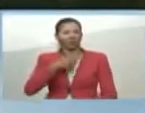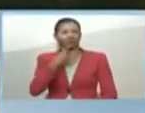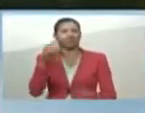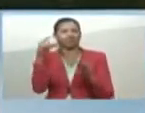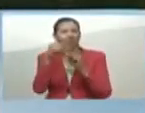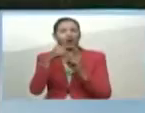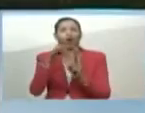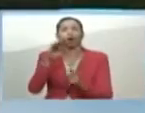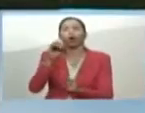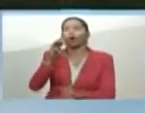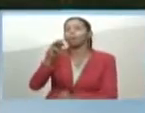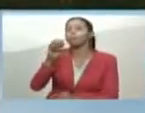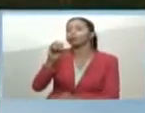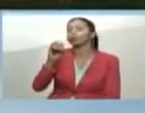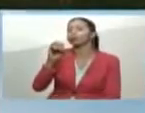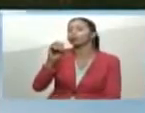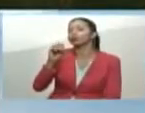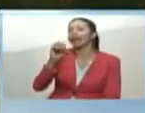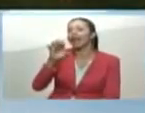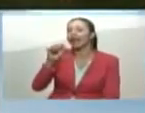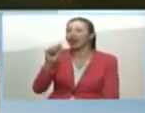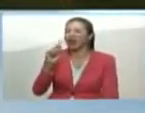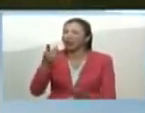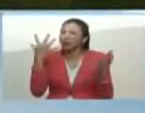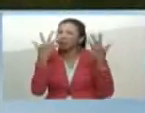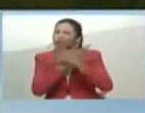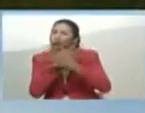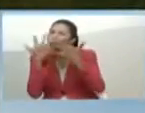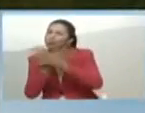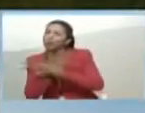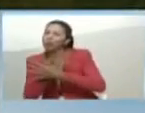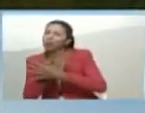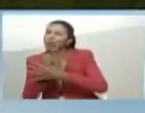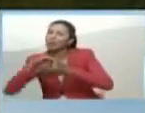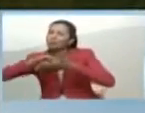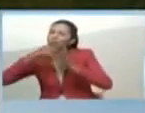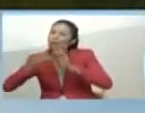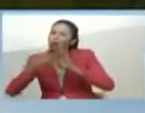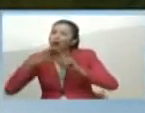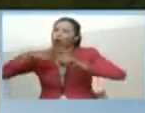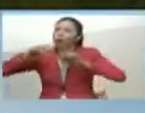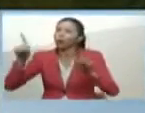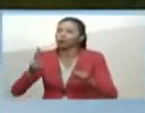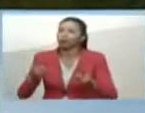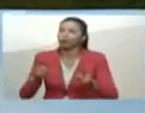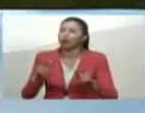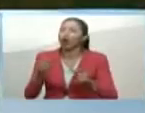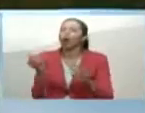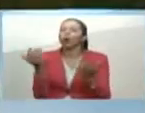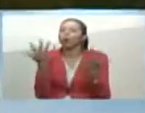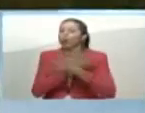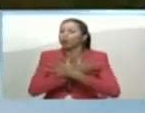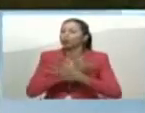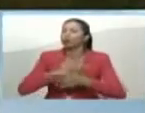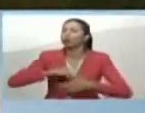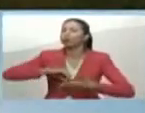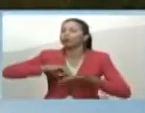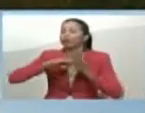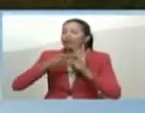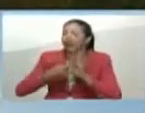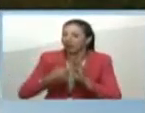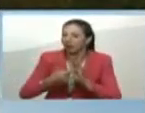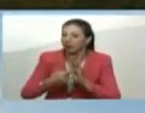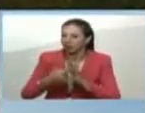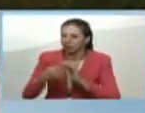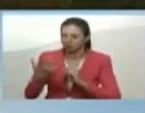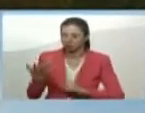Y que alguna parte del pueblo se confundió y creía que como sea era de otra forma. ¿Y cuándo ha sido de otra forma ganar unas elecciones? Dios santo, si ellos son los